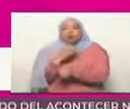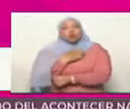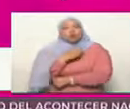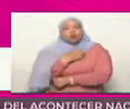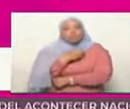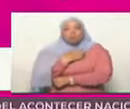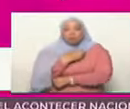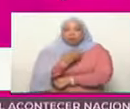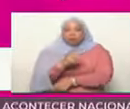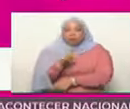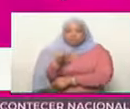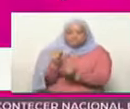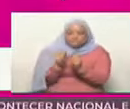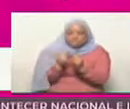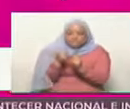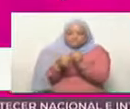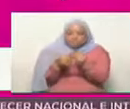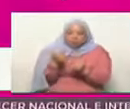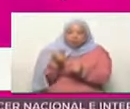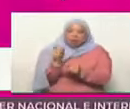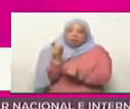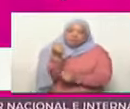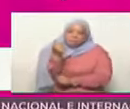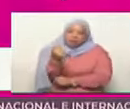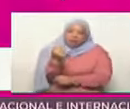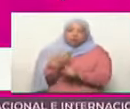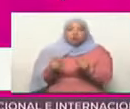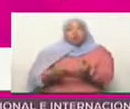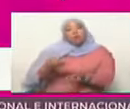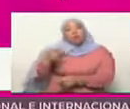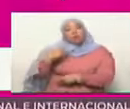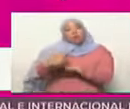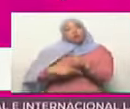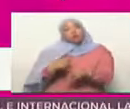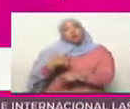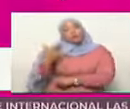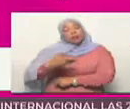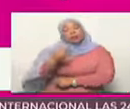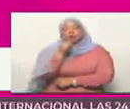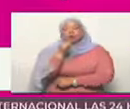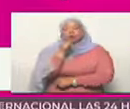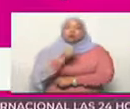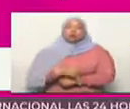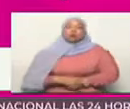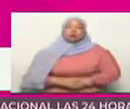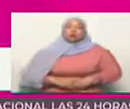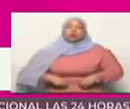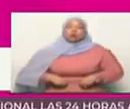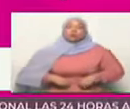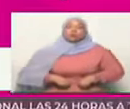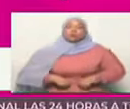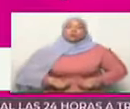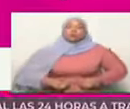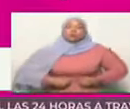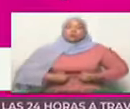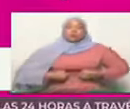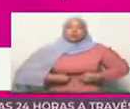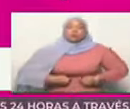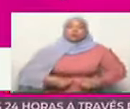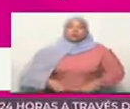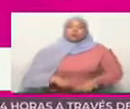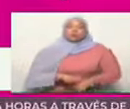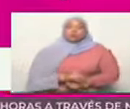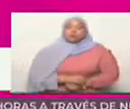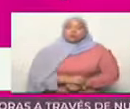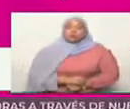sea, pudiéramos tener una producción bastante importante en el Golfo de Cariaco. ¿Y qué influye en ese